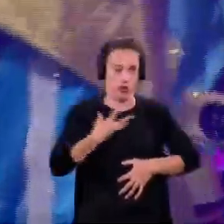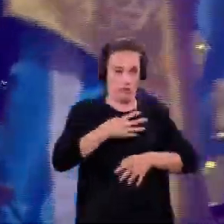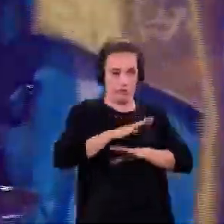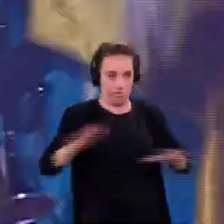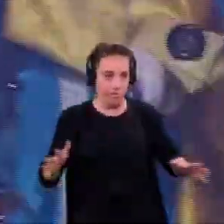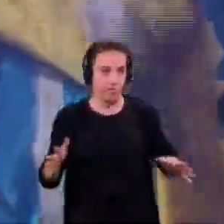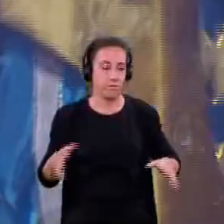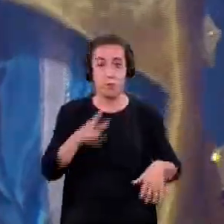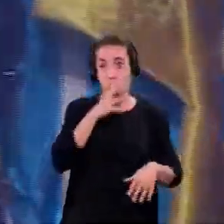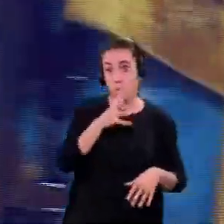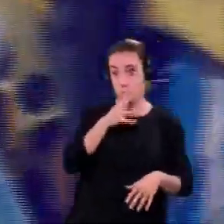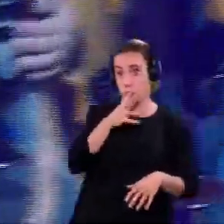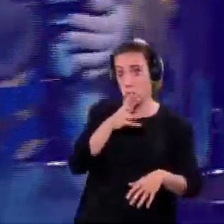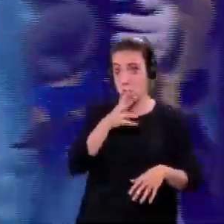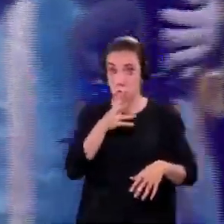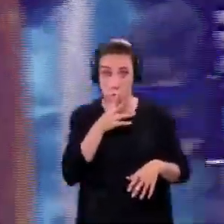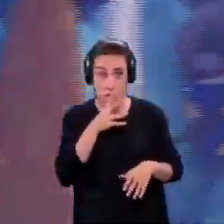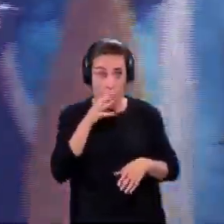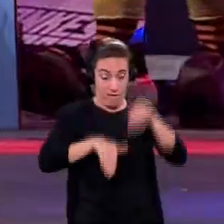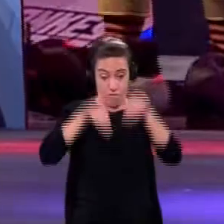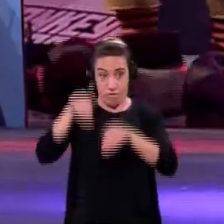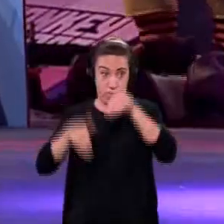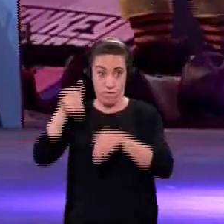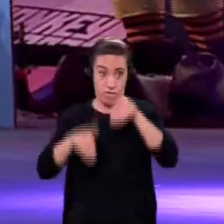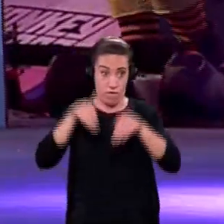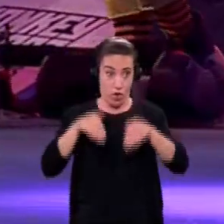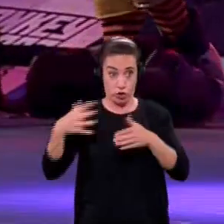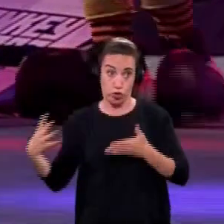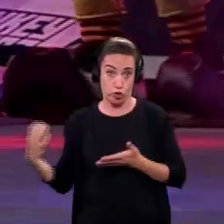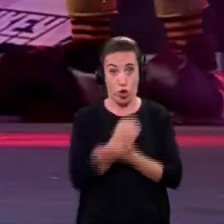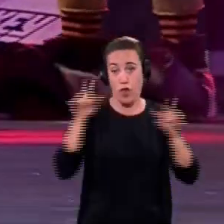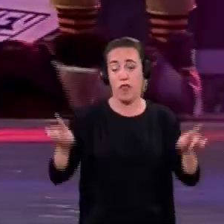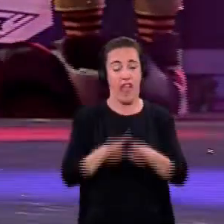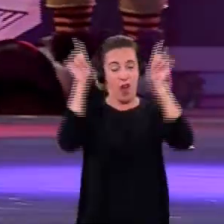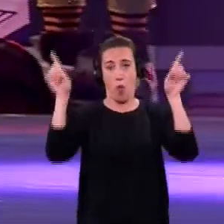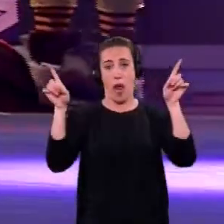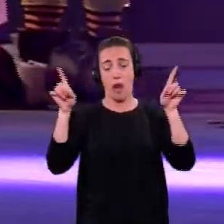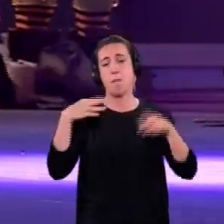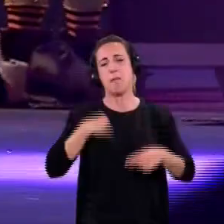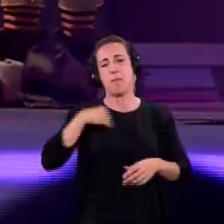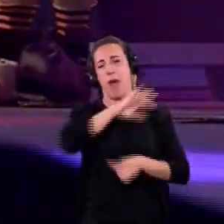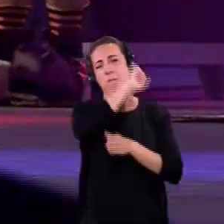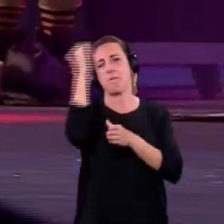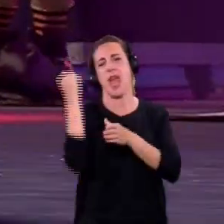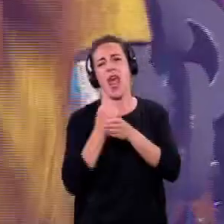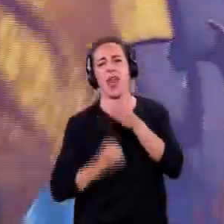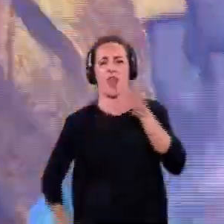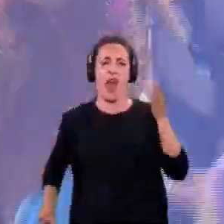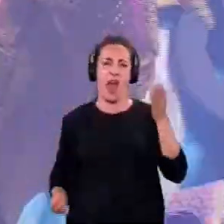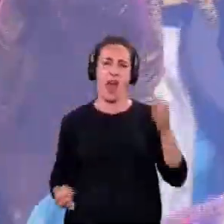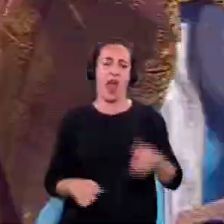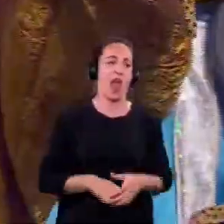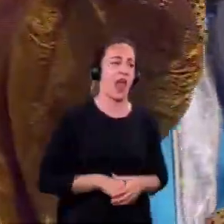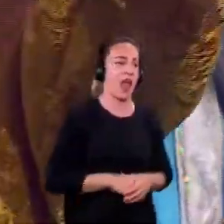acabados. Votes a quien vote, todos ellos son la misma